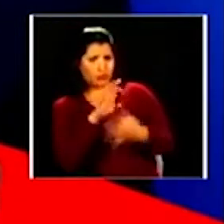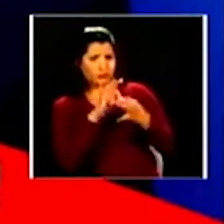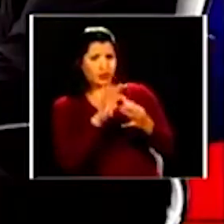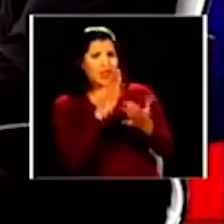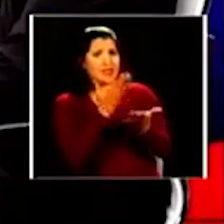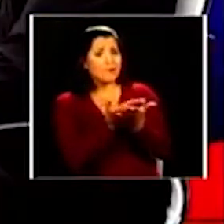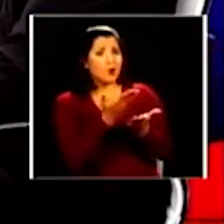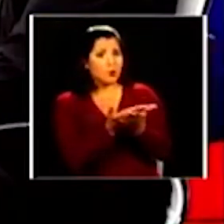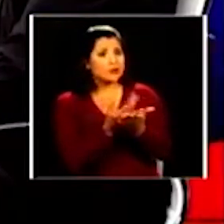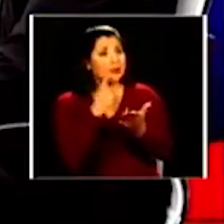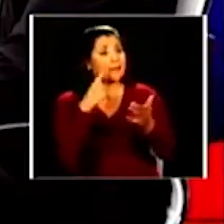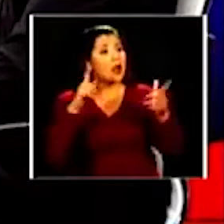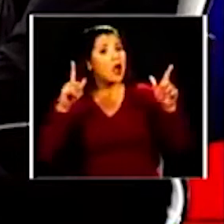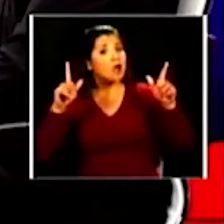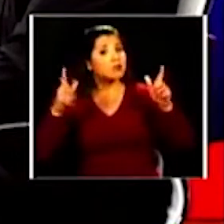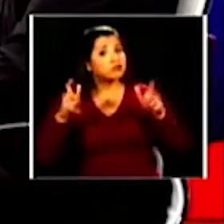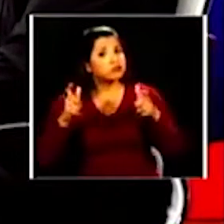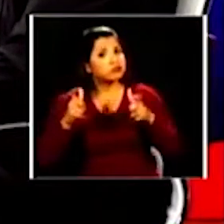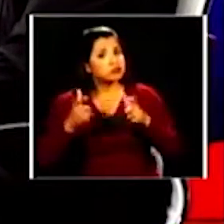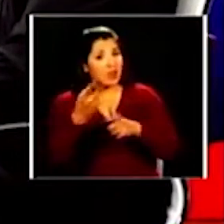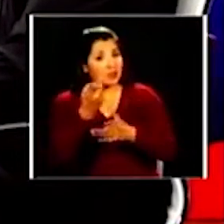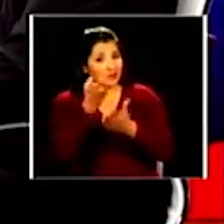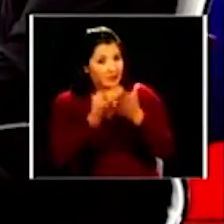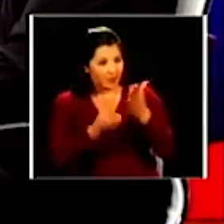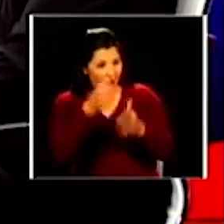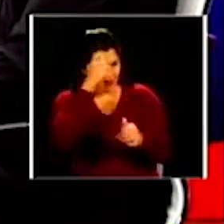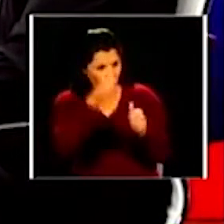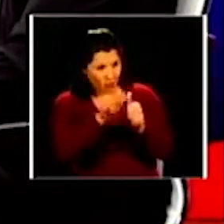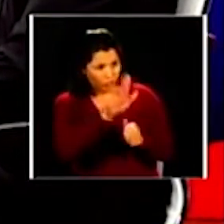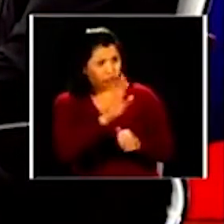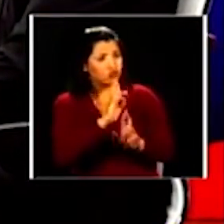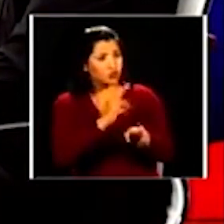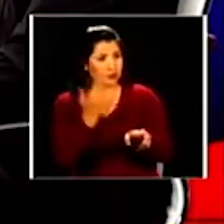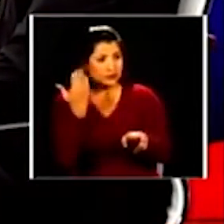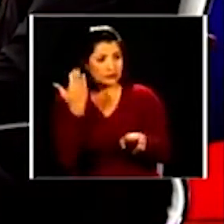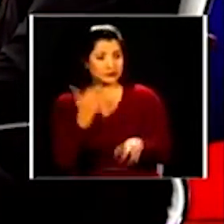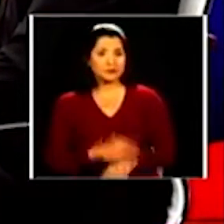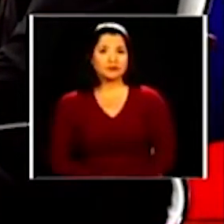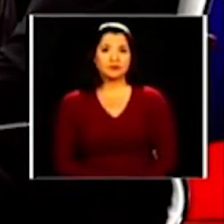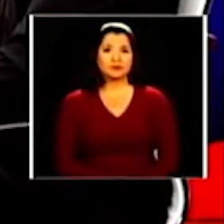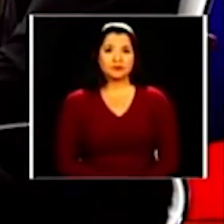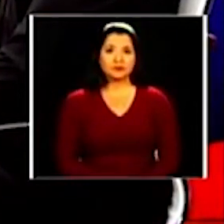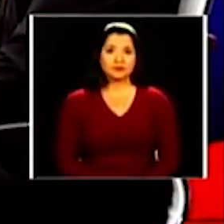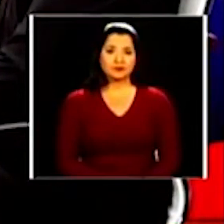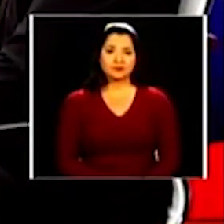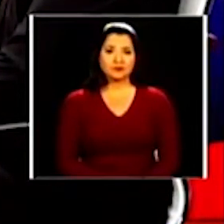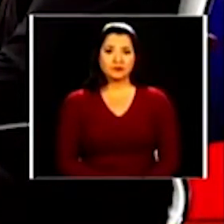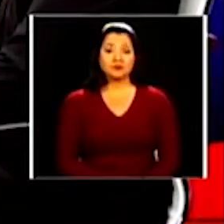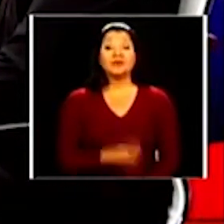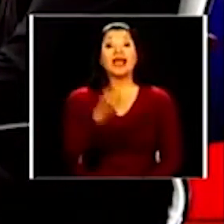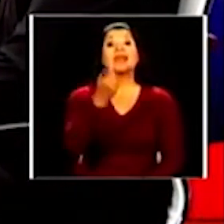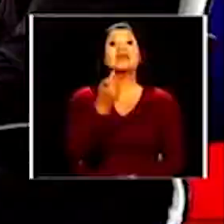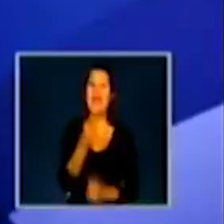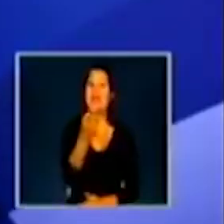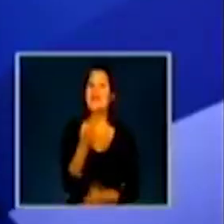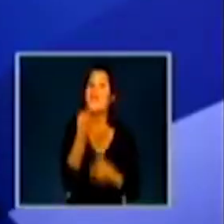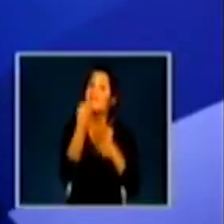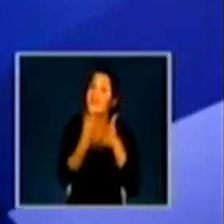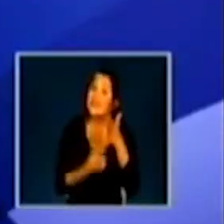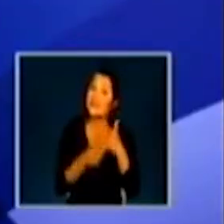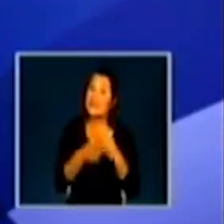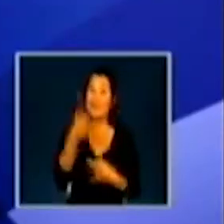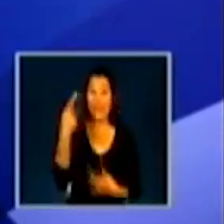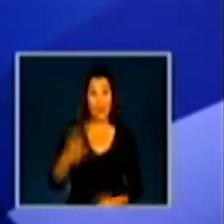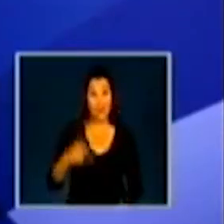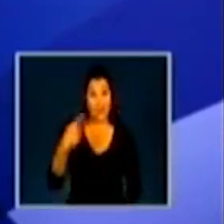déficit fiscal y vamos a recordar qué fue lo que dijo en esa ocasión. El déficit fiscal es el principal riesgo que enfrenta